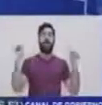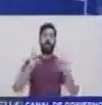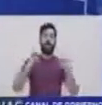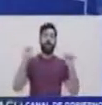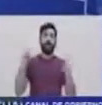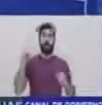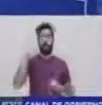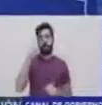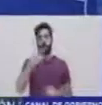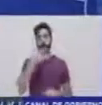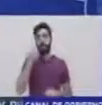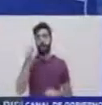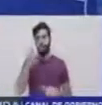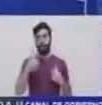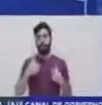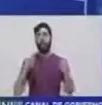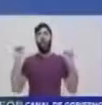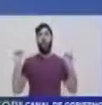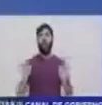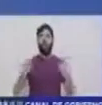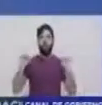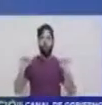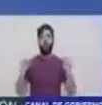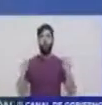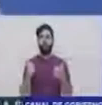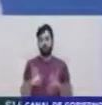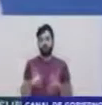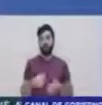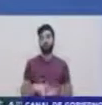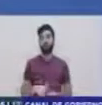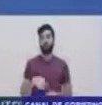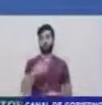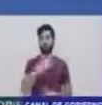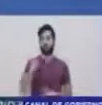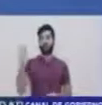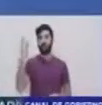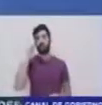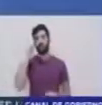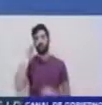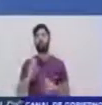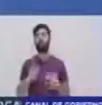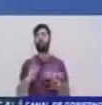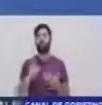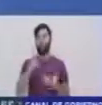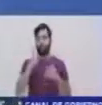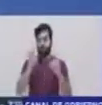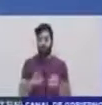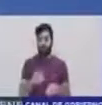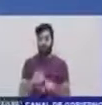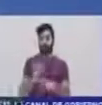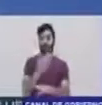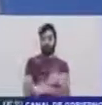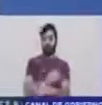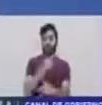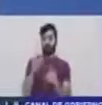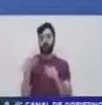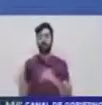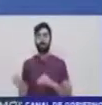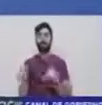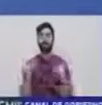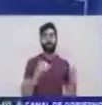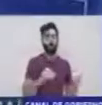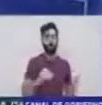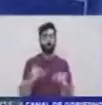una serie de ejercicios para mejorar su condición física. Antes de empezar, comenzaremos con un breve calentamiento que